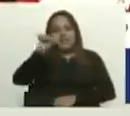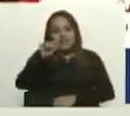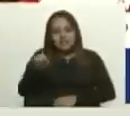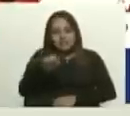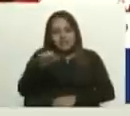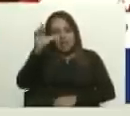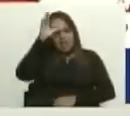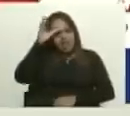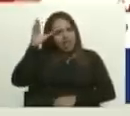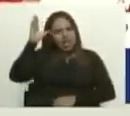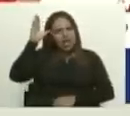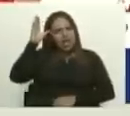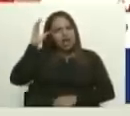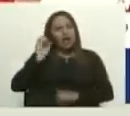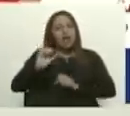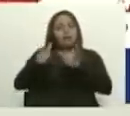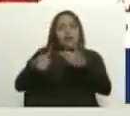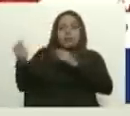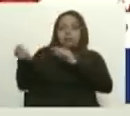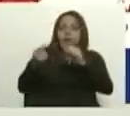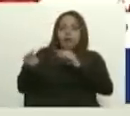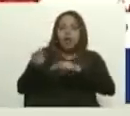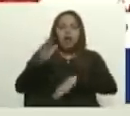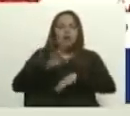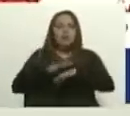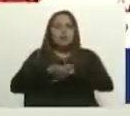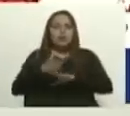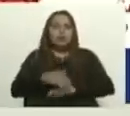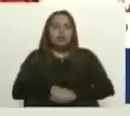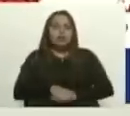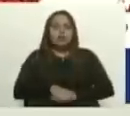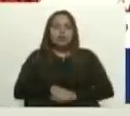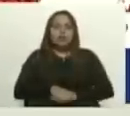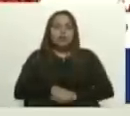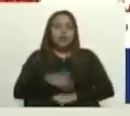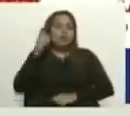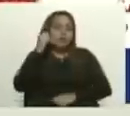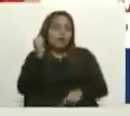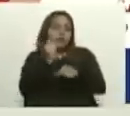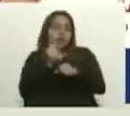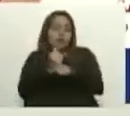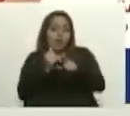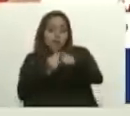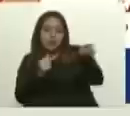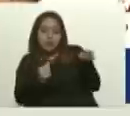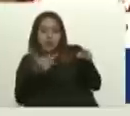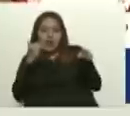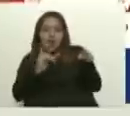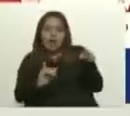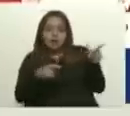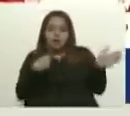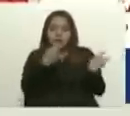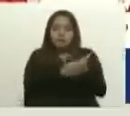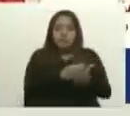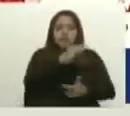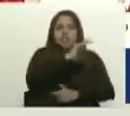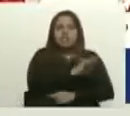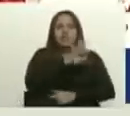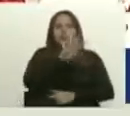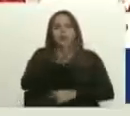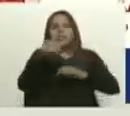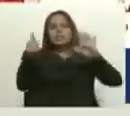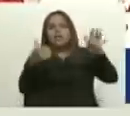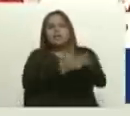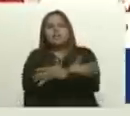porque una empleada de él tiene en este momento en sus cuentas 346 millones